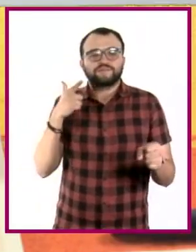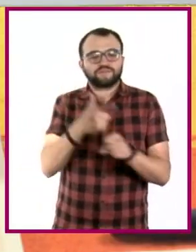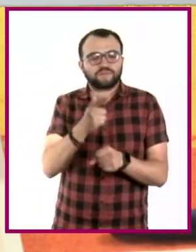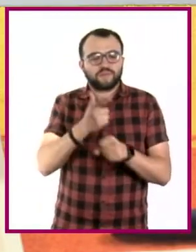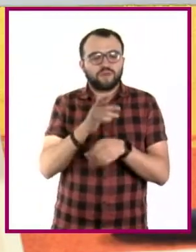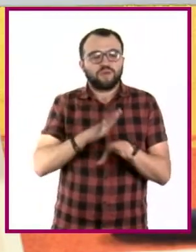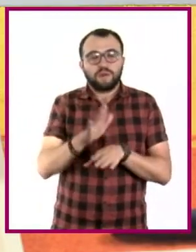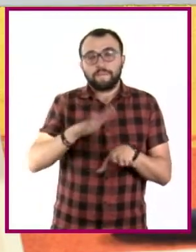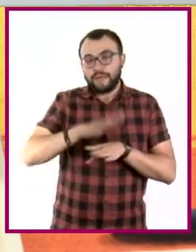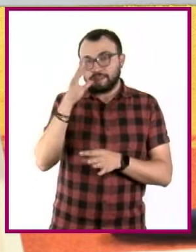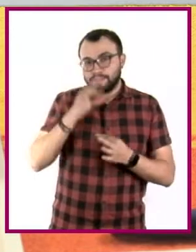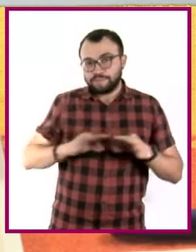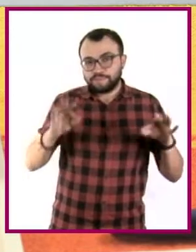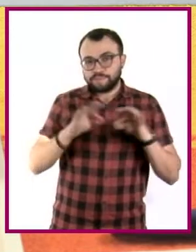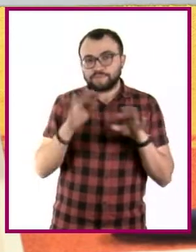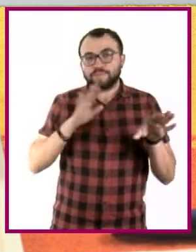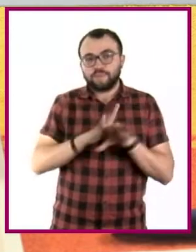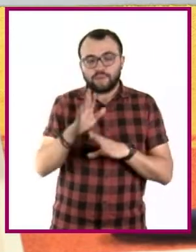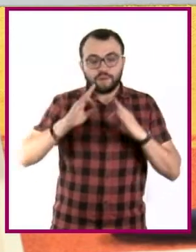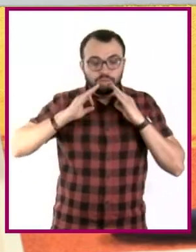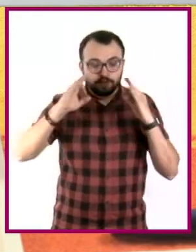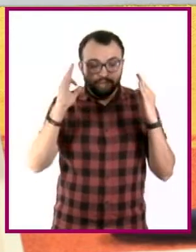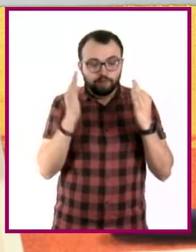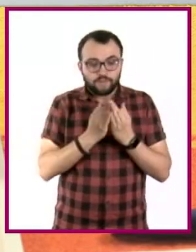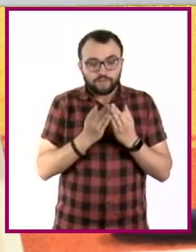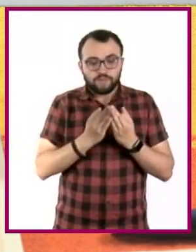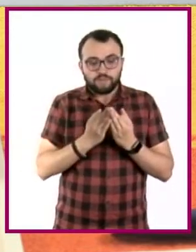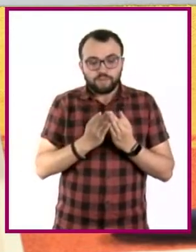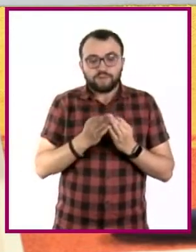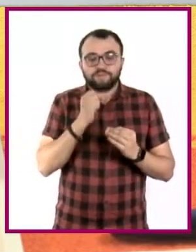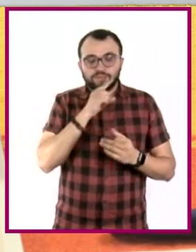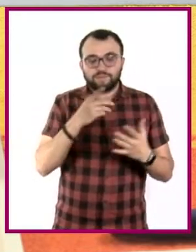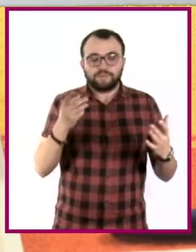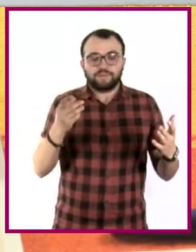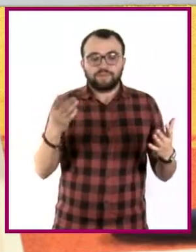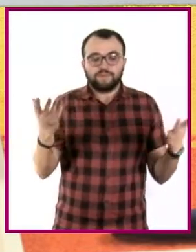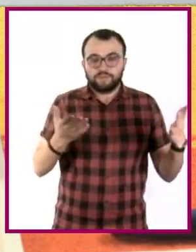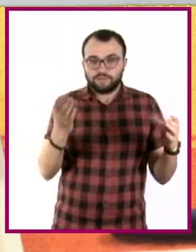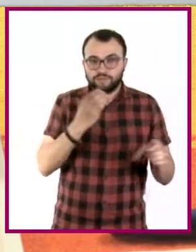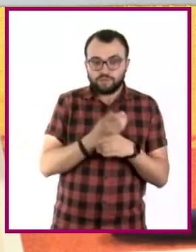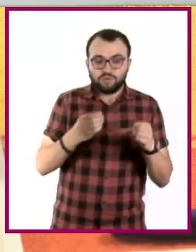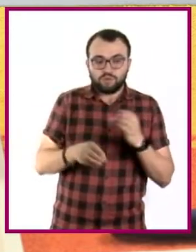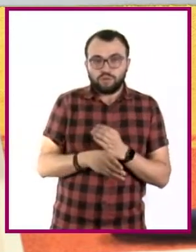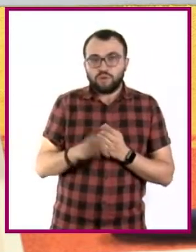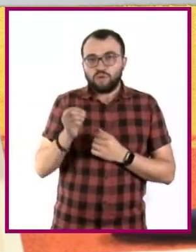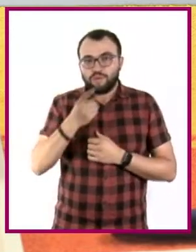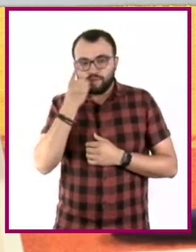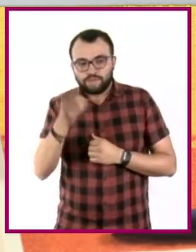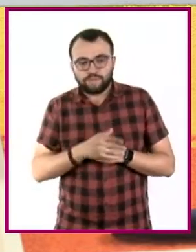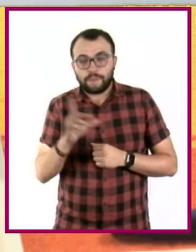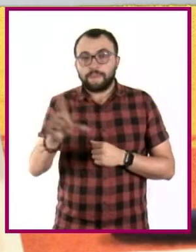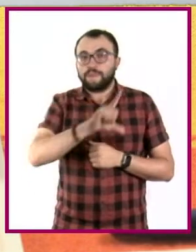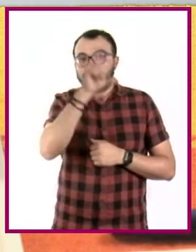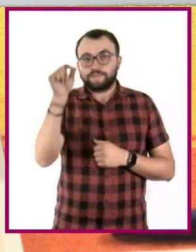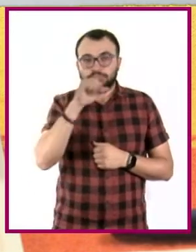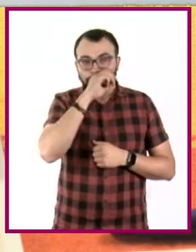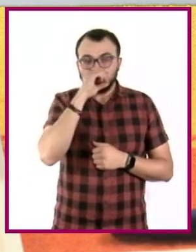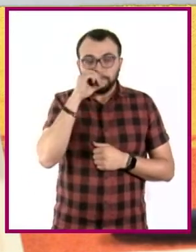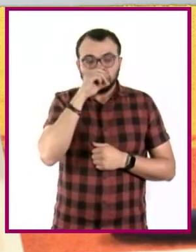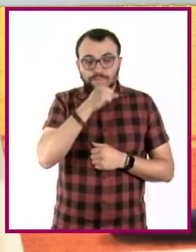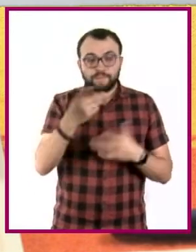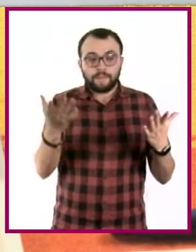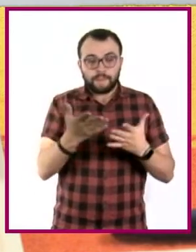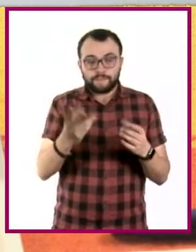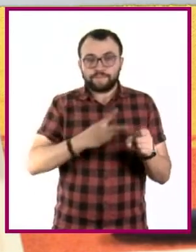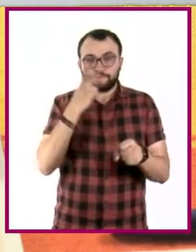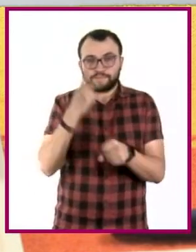era más importante la forma en que decían las cosas que lo que decían. Después hizo un